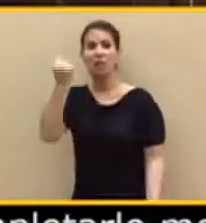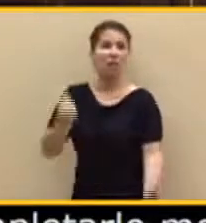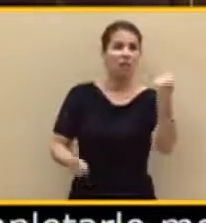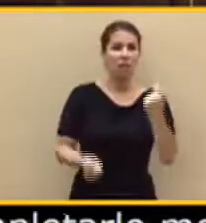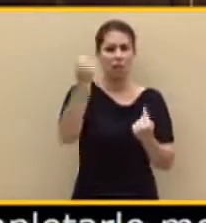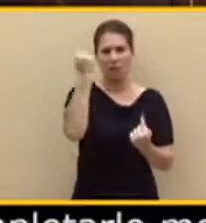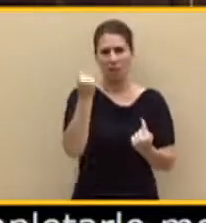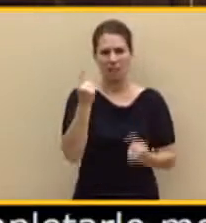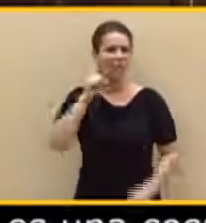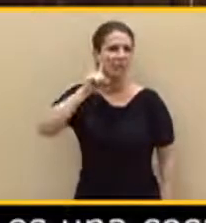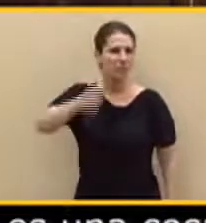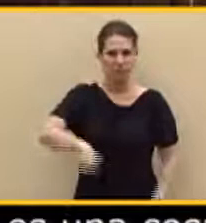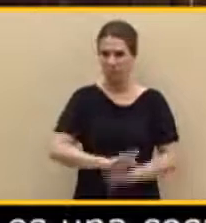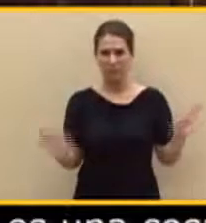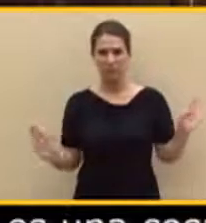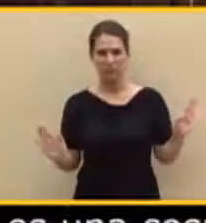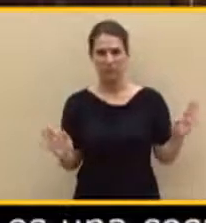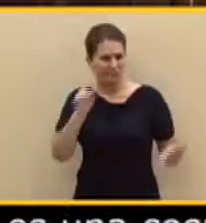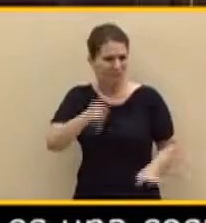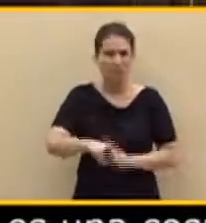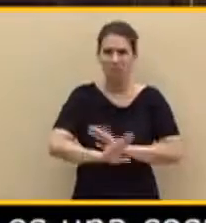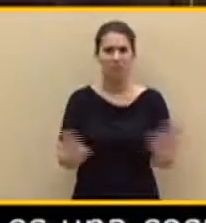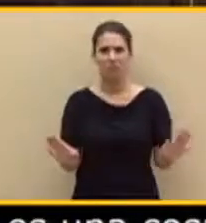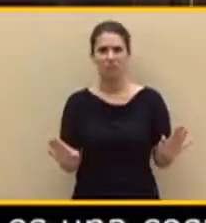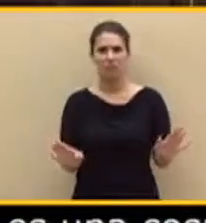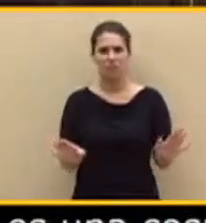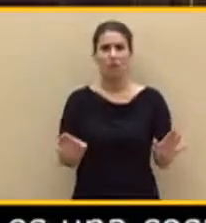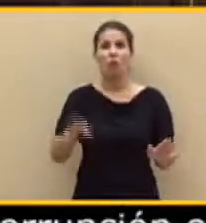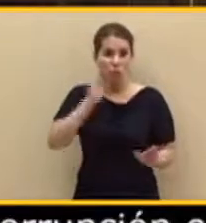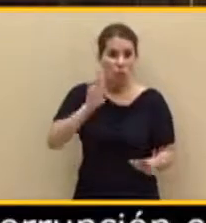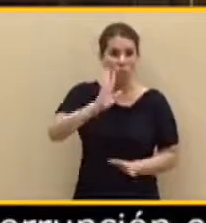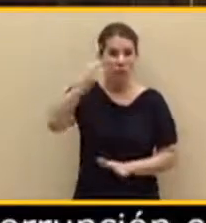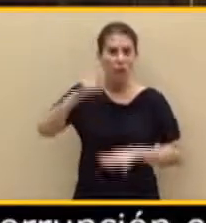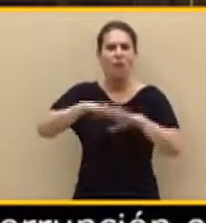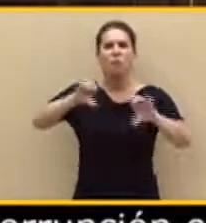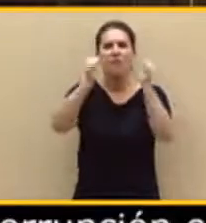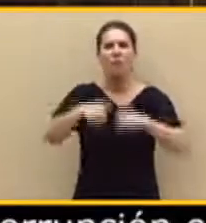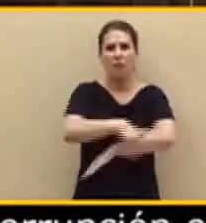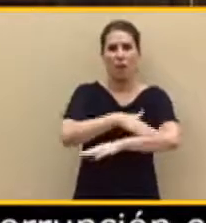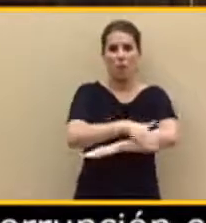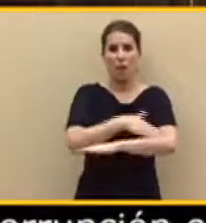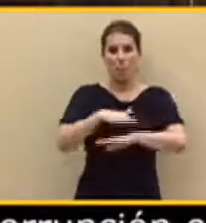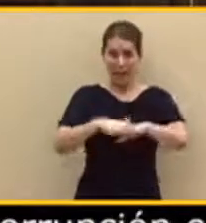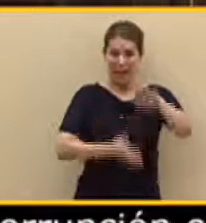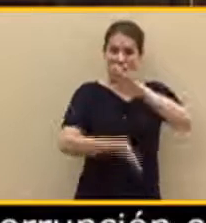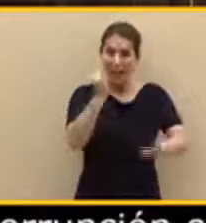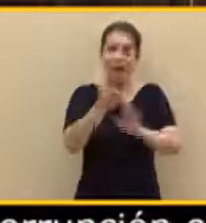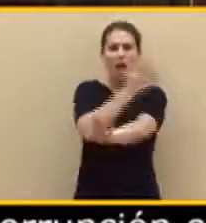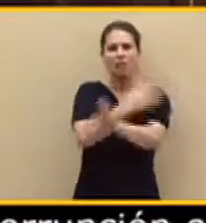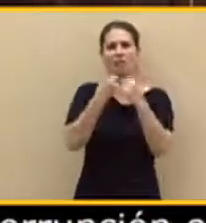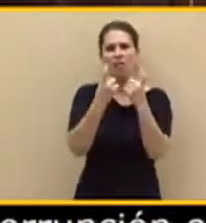mentir. La corrupción es una forma de gobierno que requiere para existir de una compleja estructura de poder que es la